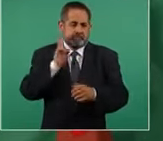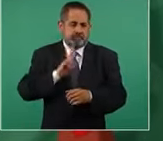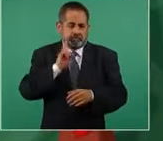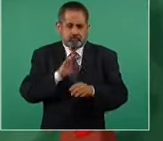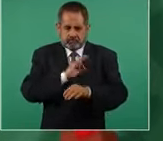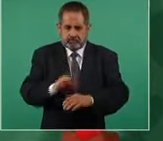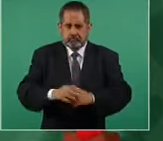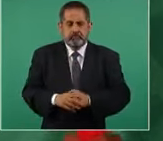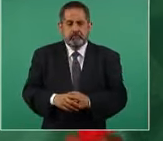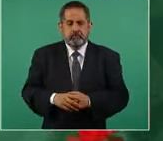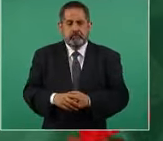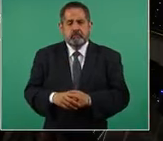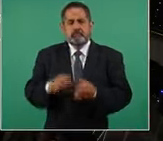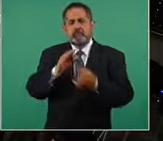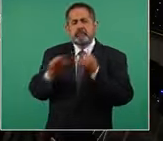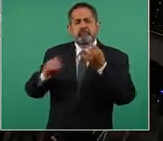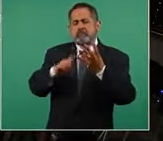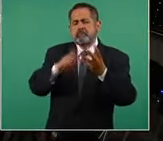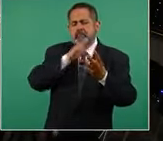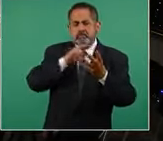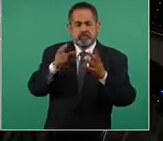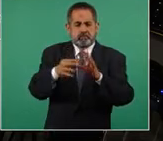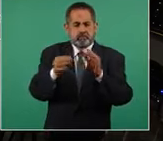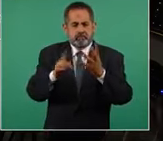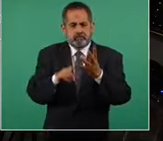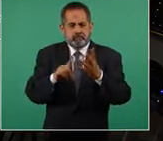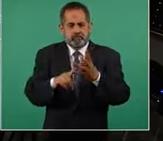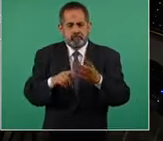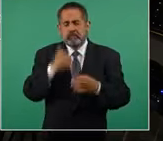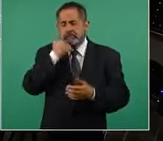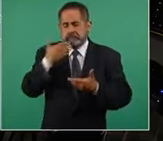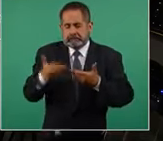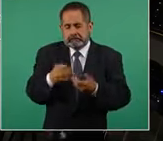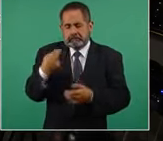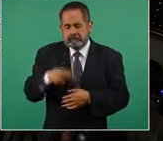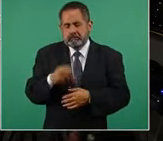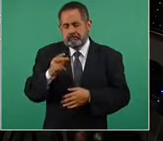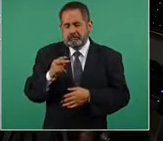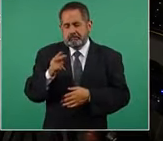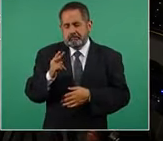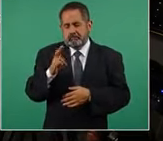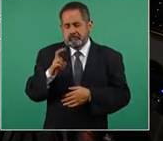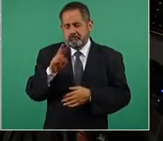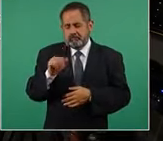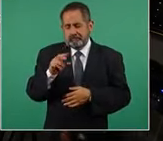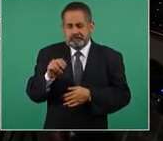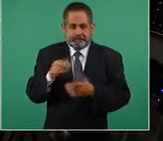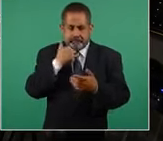El último, muy rápido, señor presidente. Perdón por no presentarme. Urbano Barrera, del diario Ovaciones.